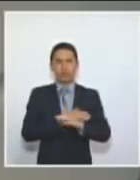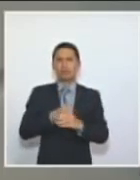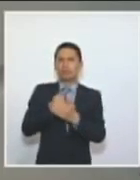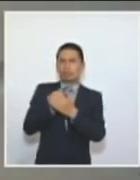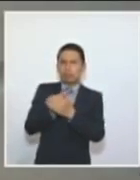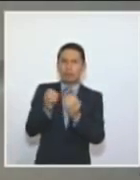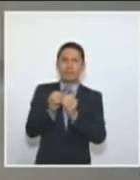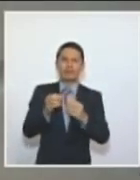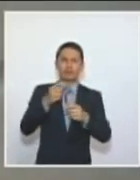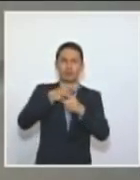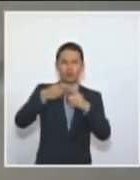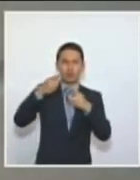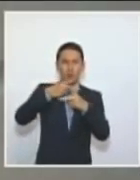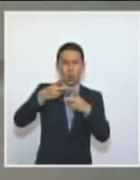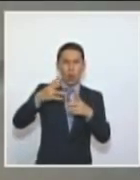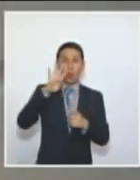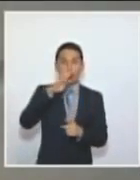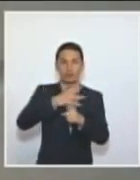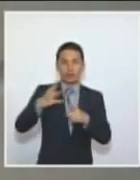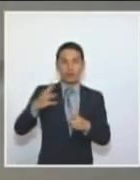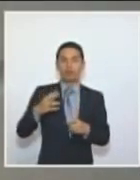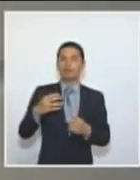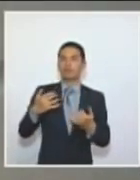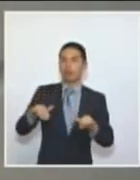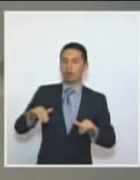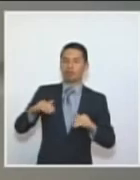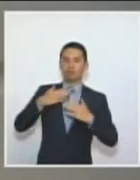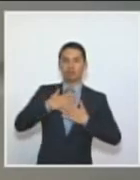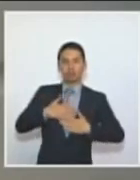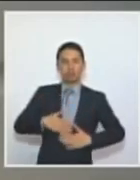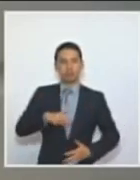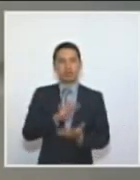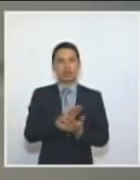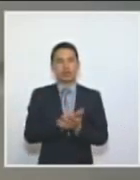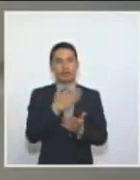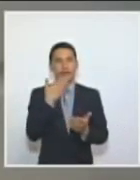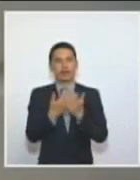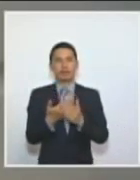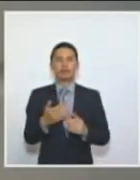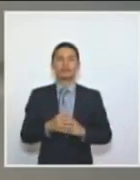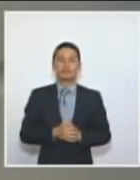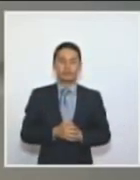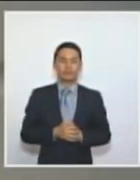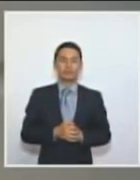hicimos, hoy Colombia no estaría en la libre locomoción que hoy está. Claro que no es